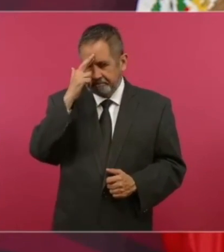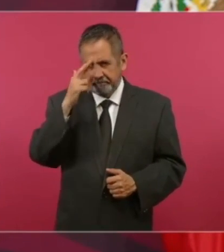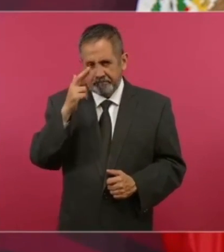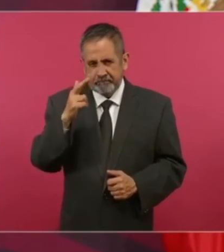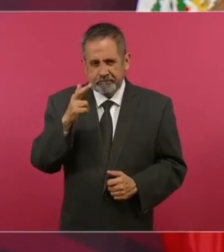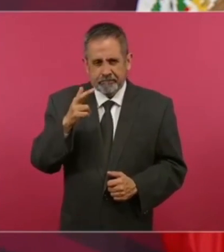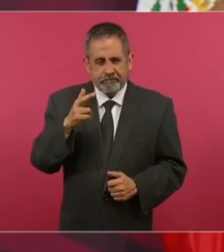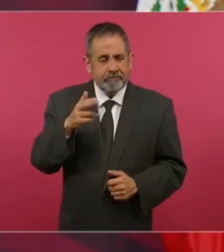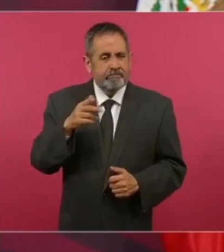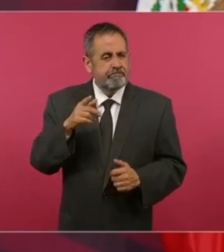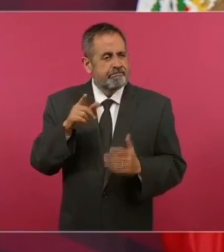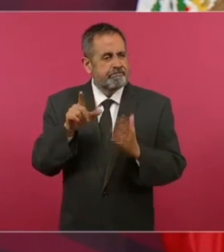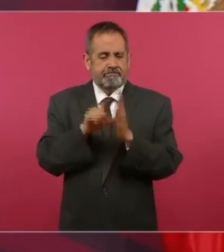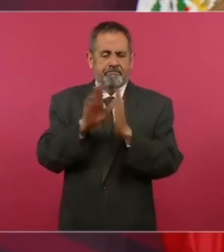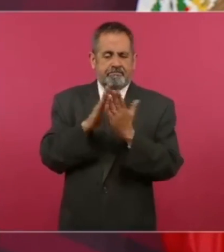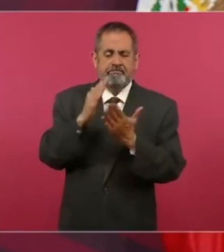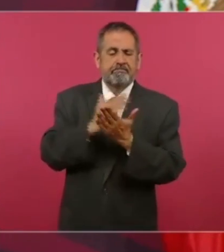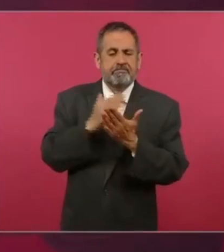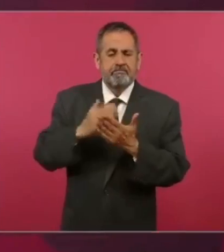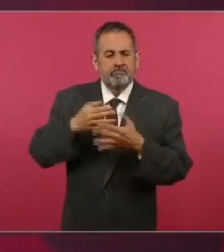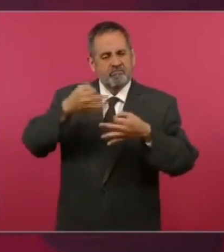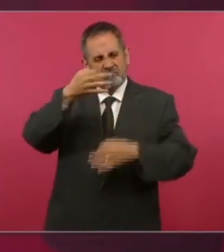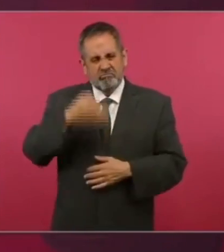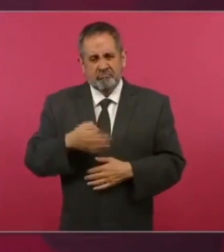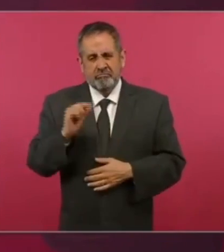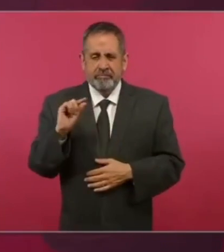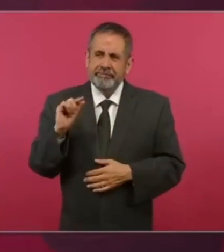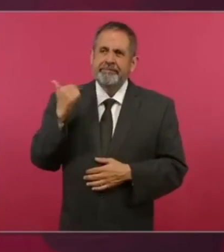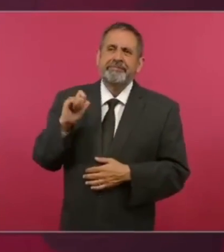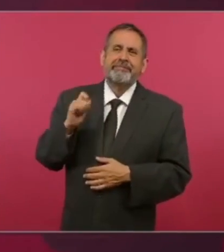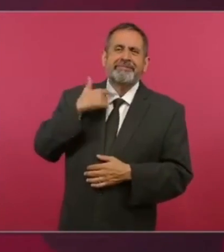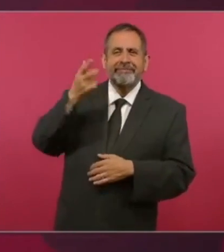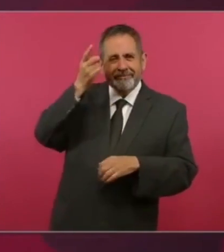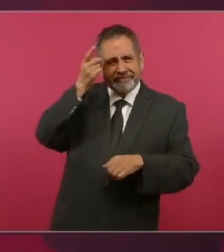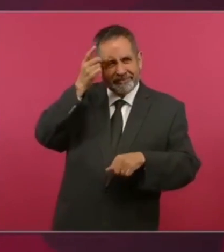de dignidad de uno de los últimos rectores, ¿no?,